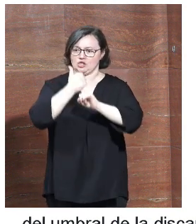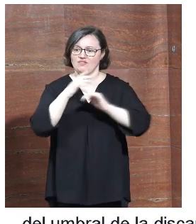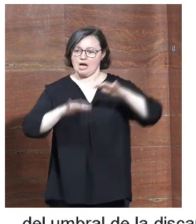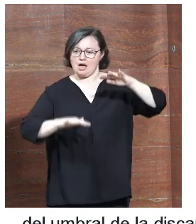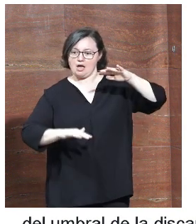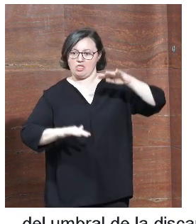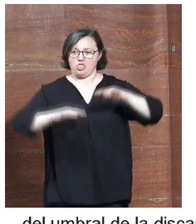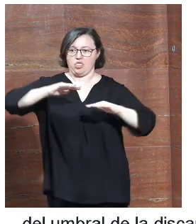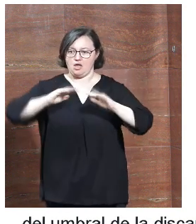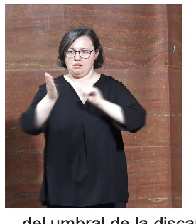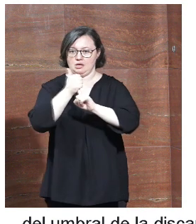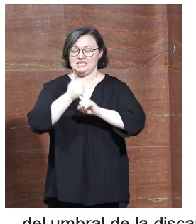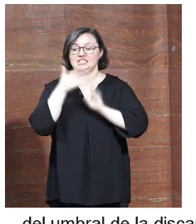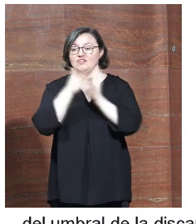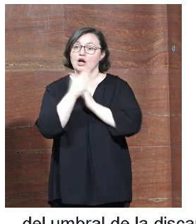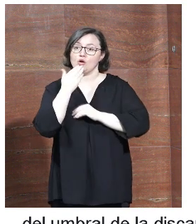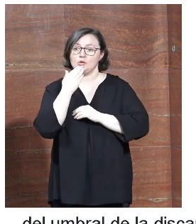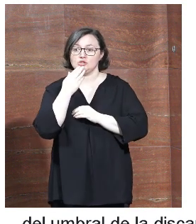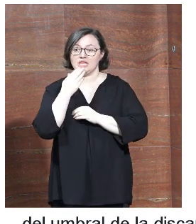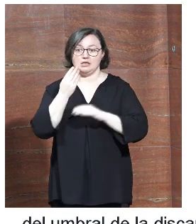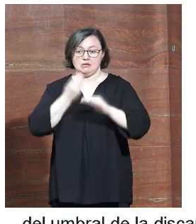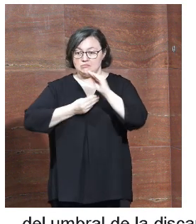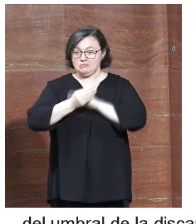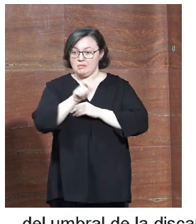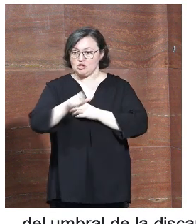son personas sin discapacidades en el nacimiento, bueno.